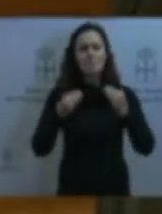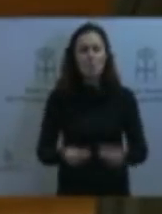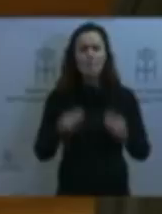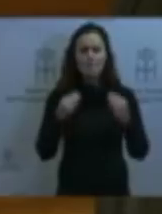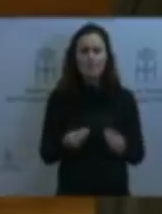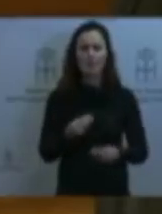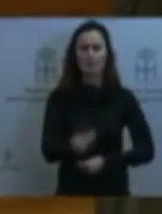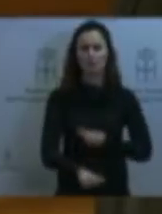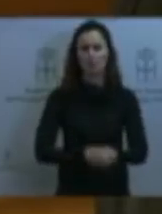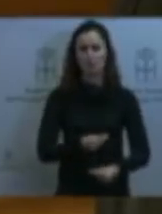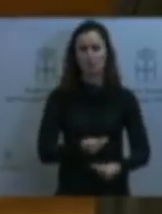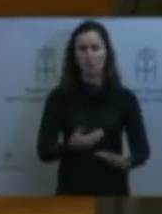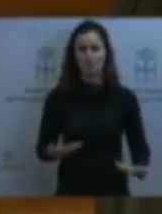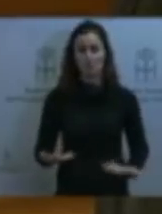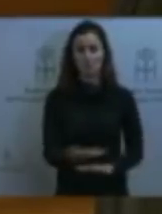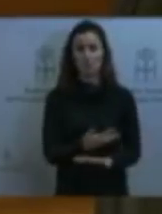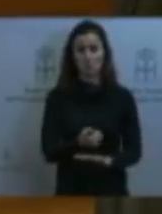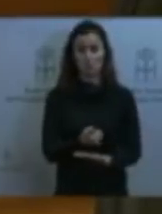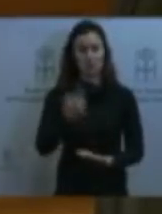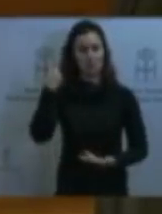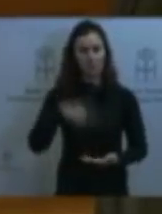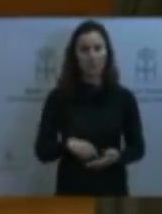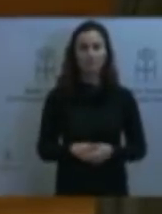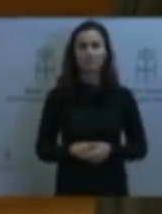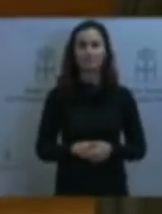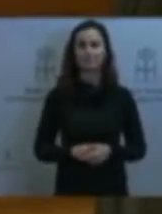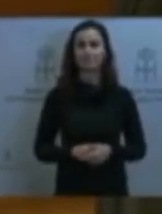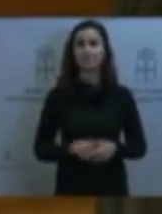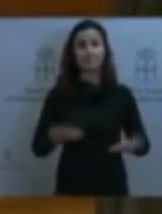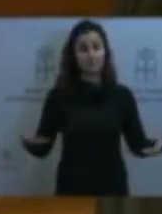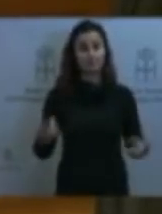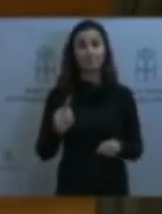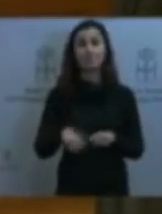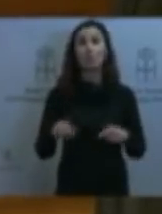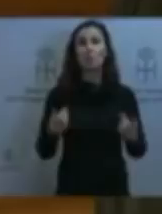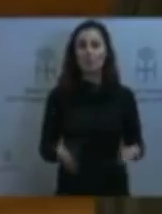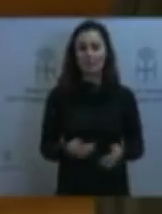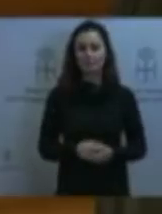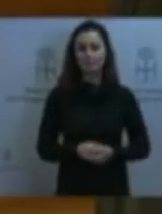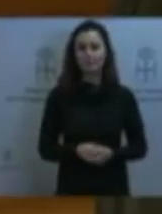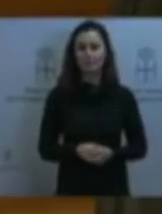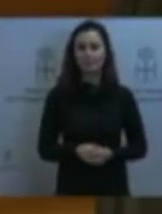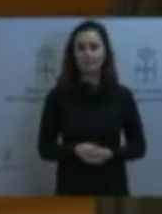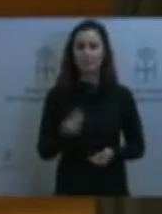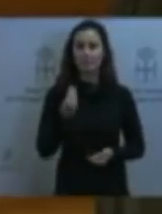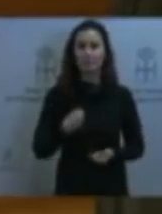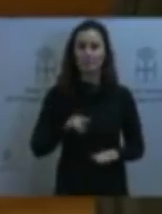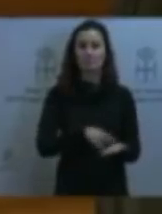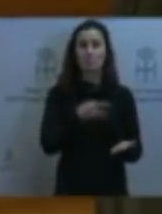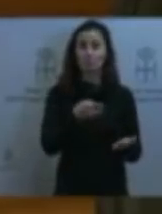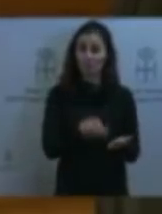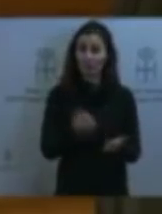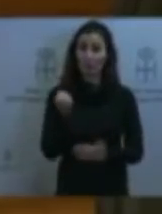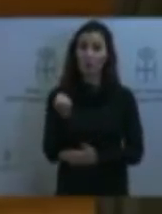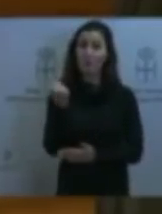mucha. Porque, claro, la diferencia es que esto lo respaldan informes técnicos y a usted opiniones, en esta la del bibliotecario de